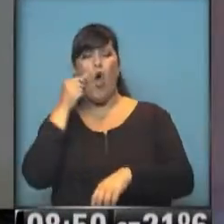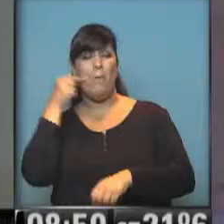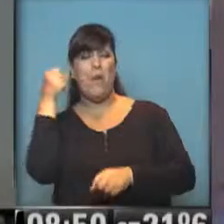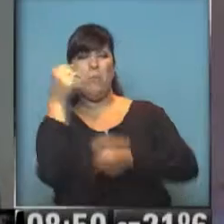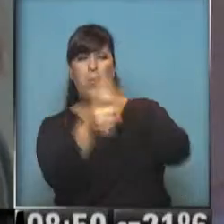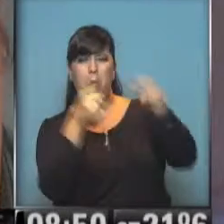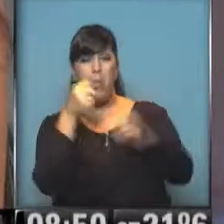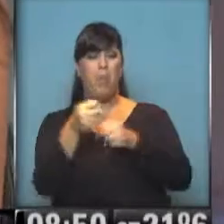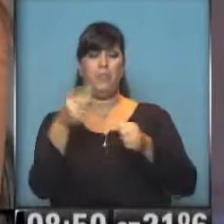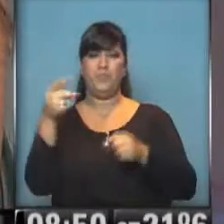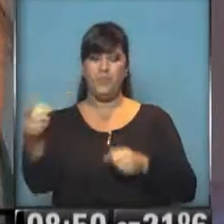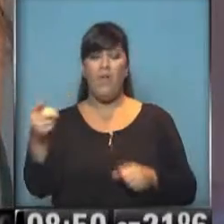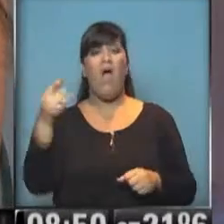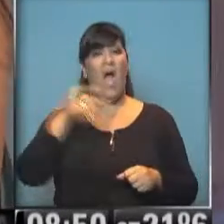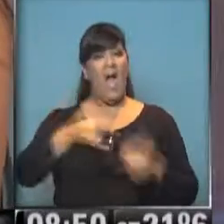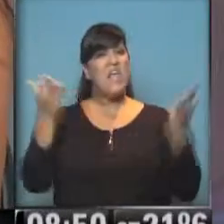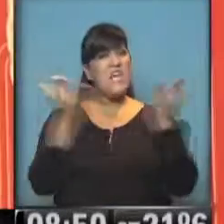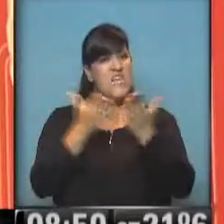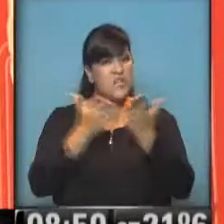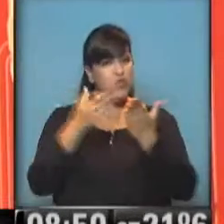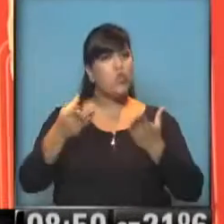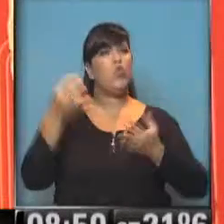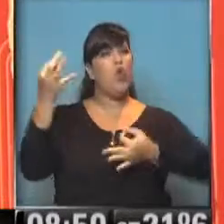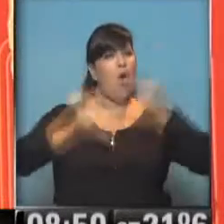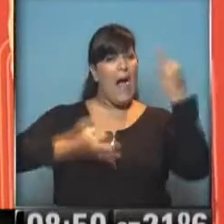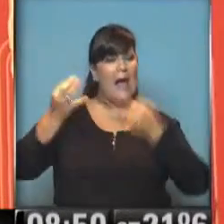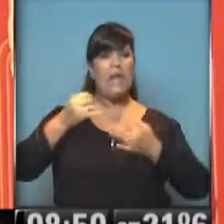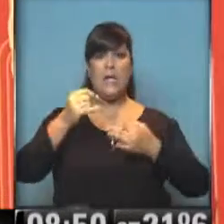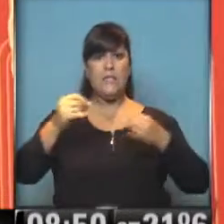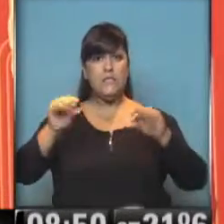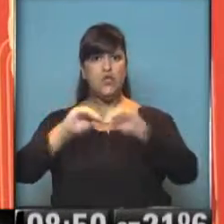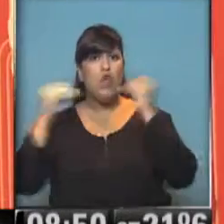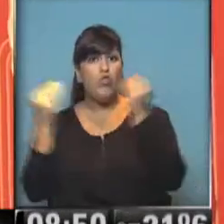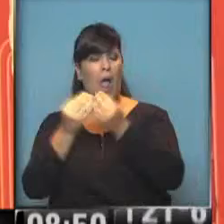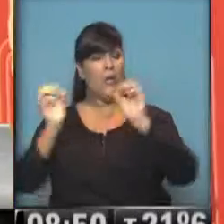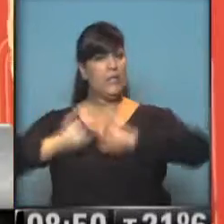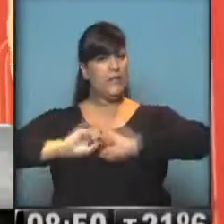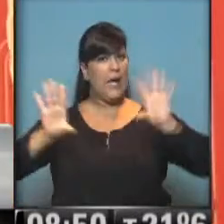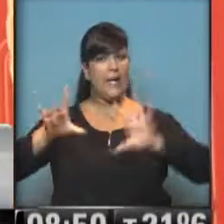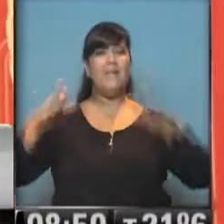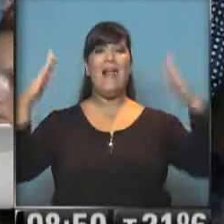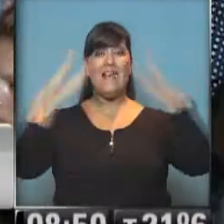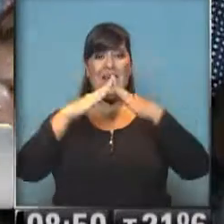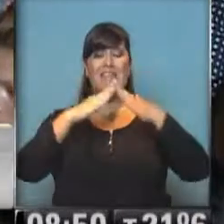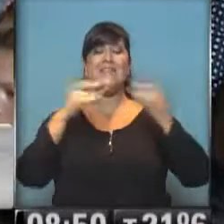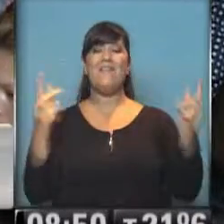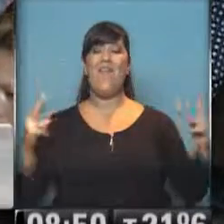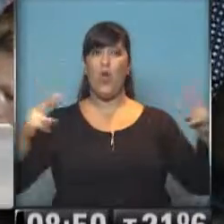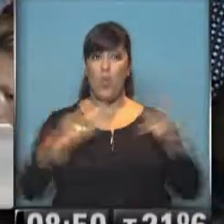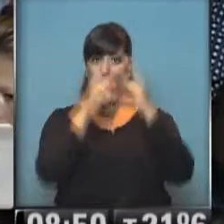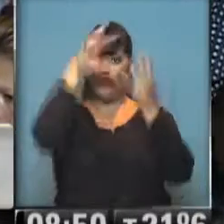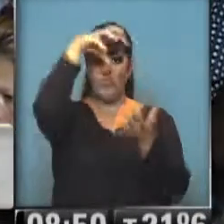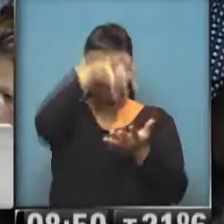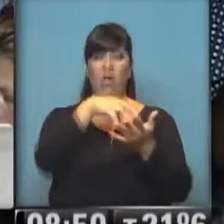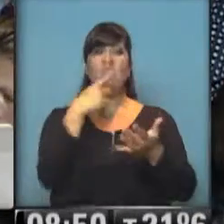estudio que reveló estas cifras alarmantes en este séptimo informe dirigido por la casa del encuentro podremos observar